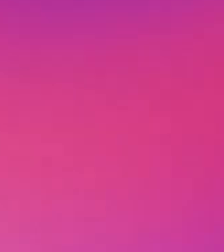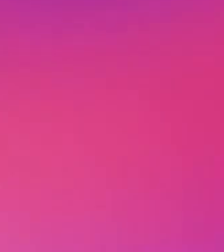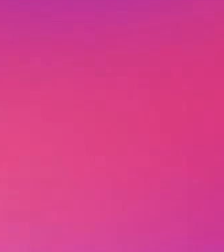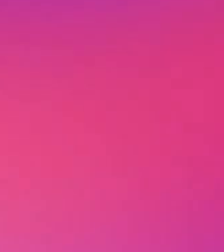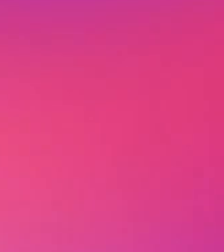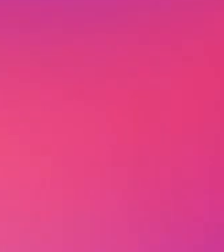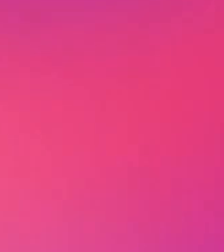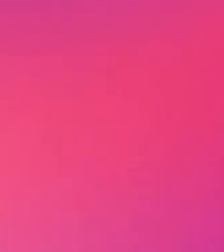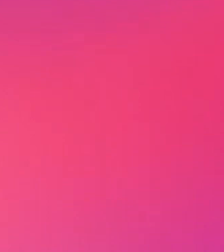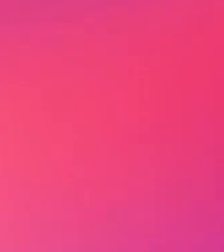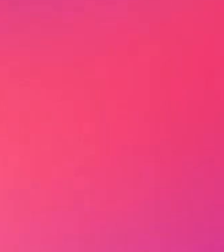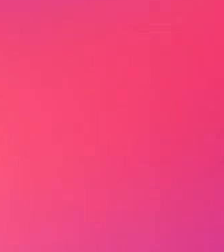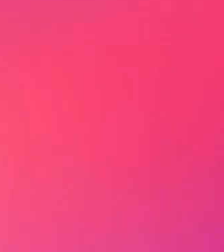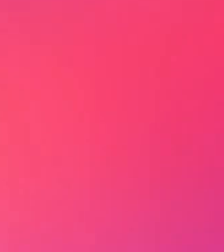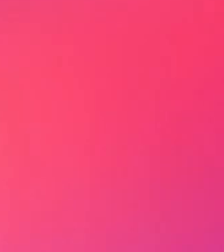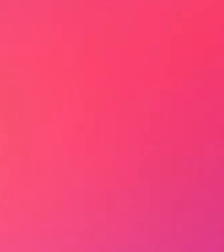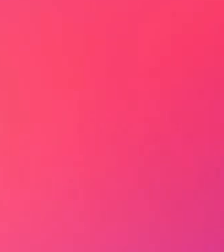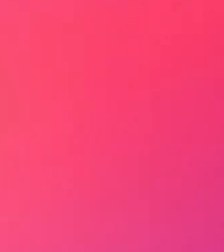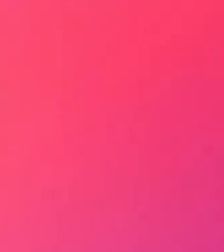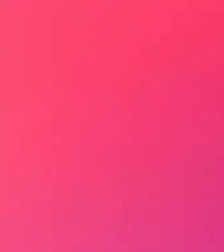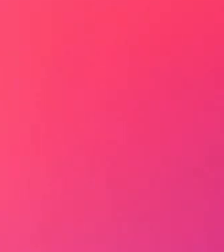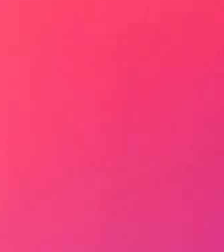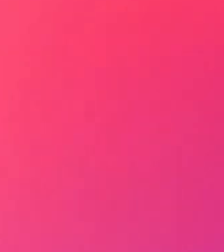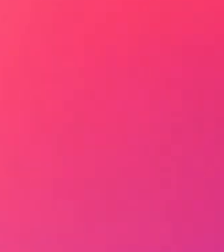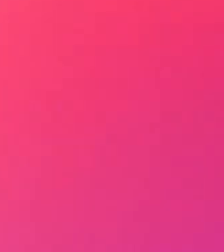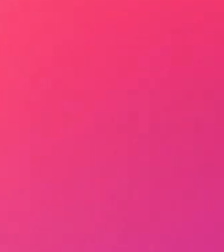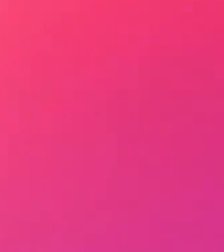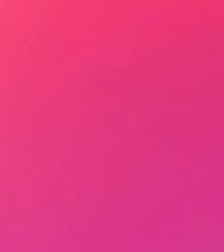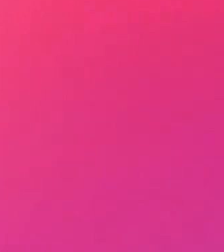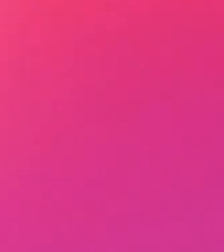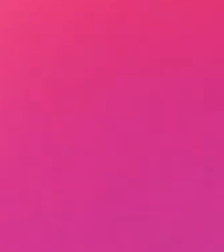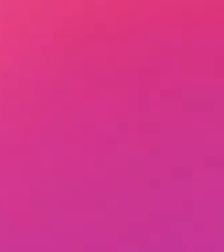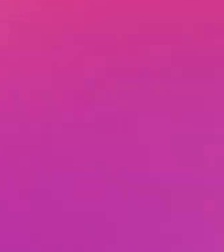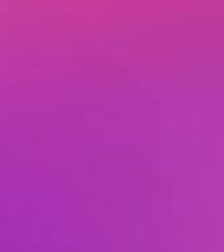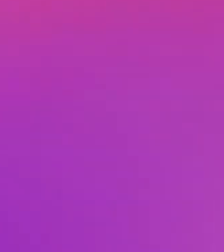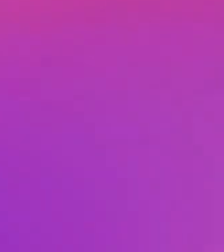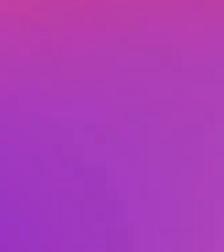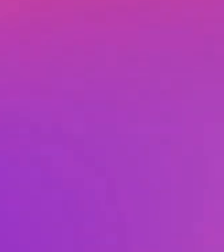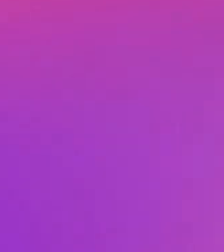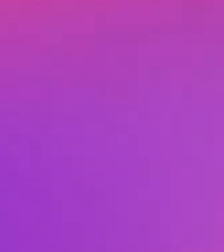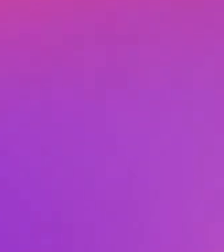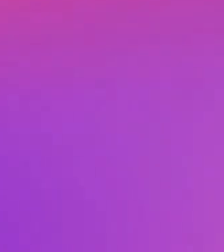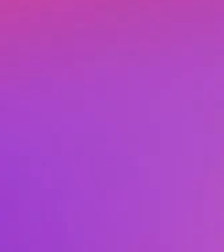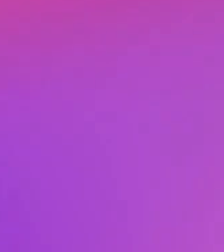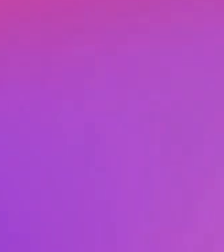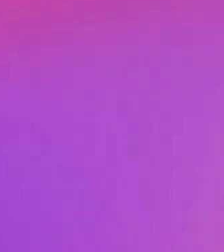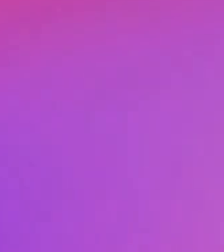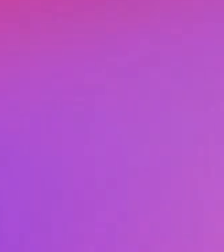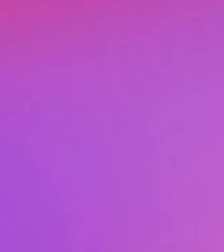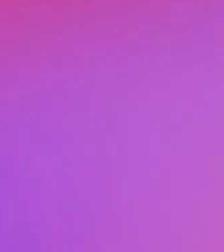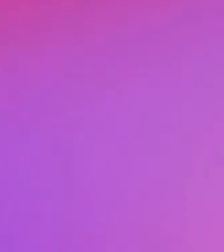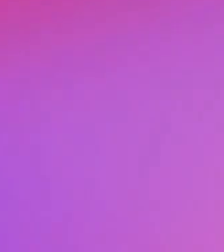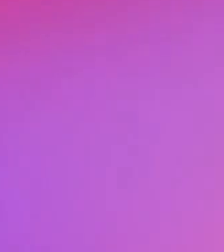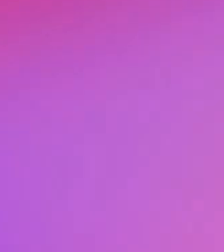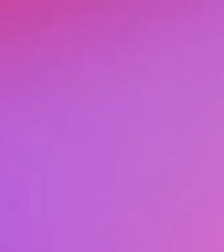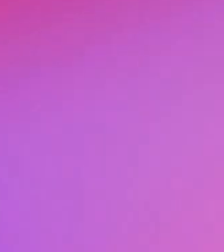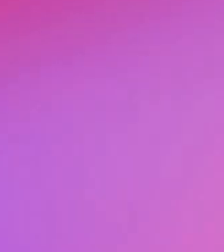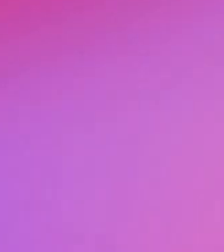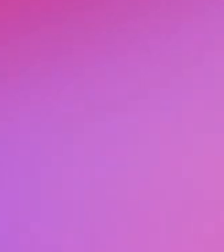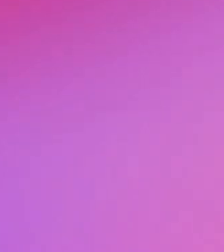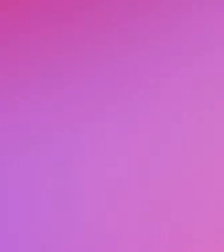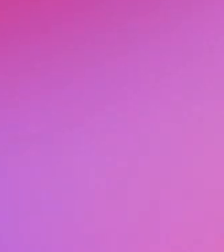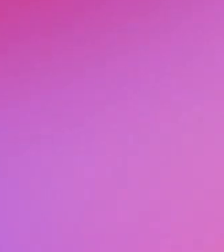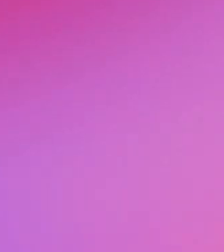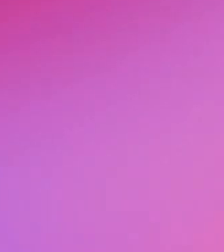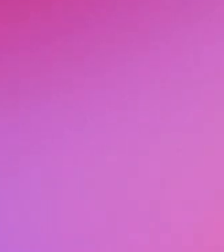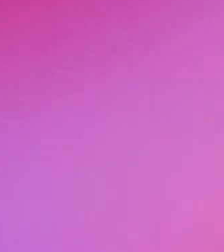es el 55 36 01 71 23. Si requieres consultar los